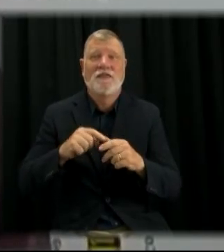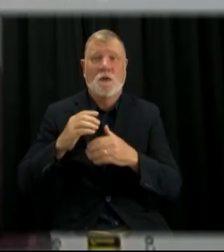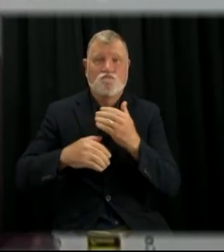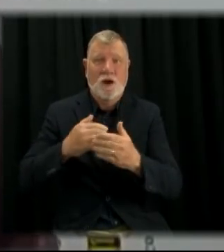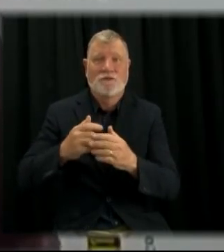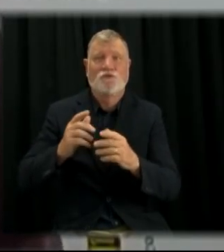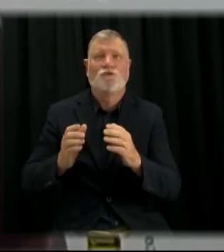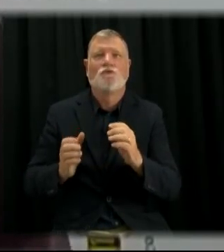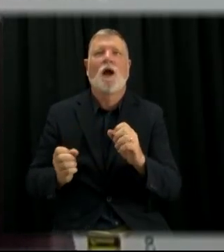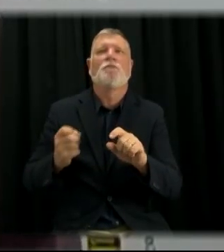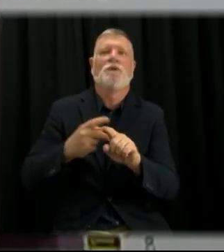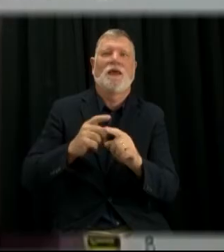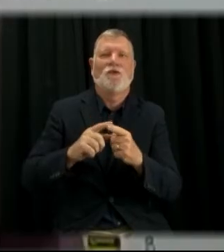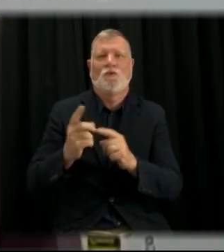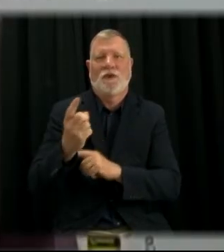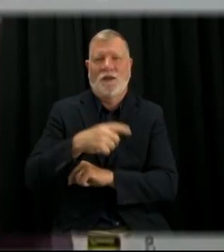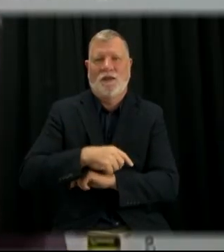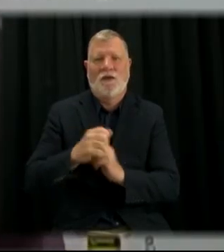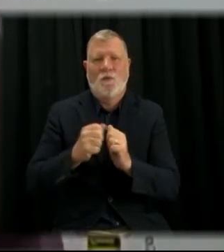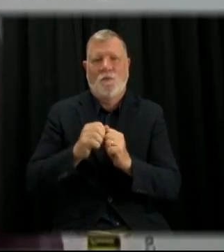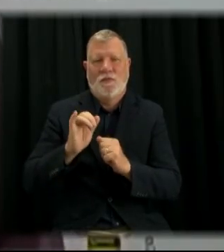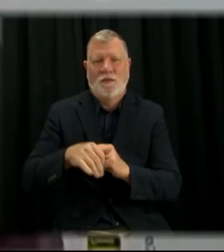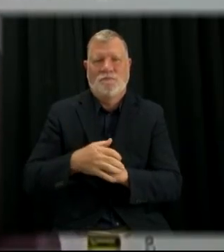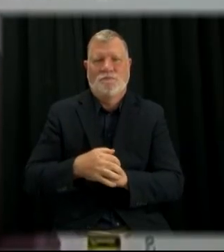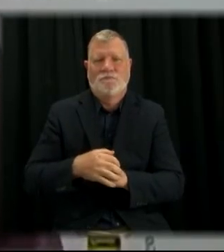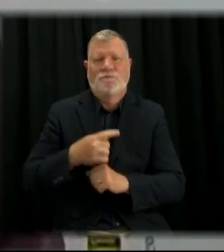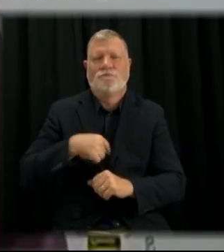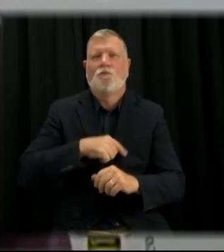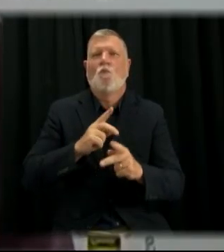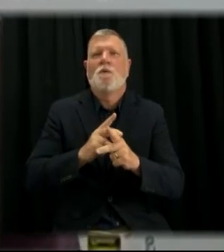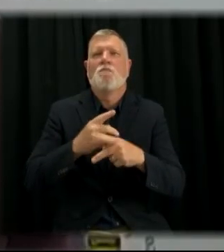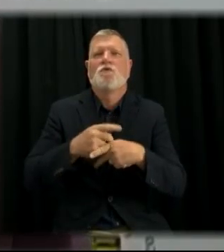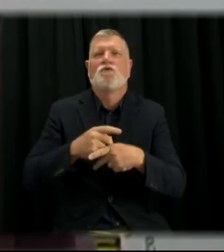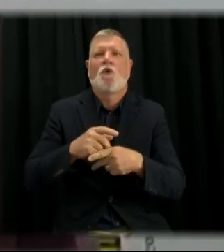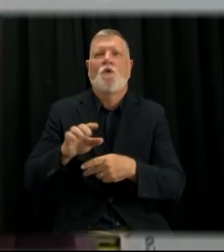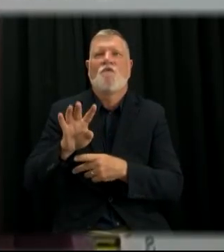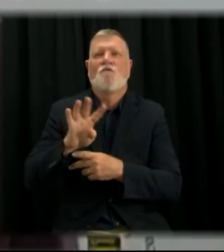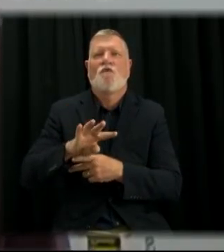Por ahora, en lo que nos actualizamos con eso, como mencionamos anteriormente,